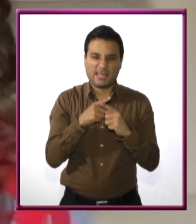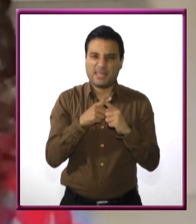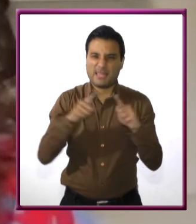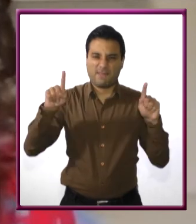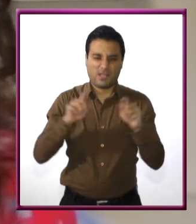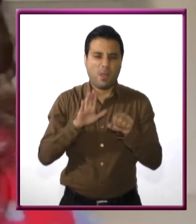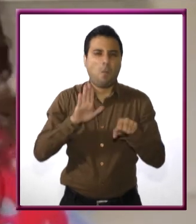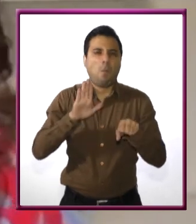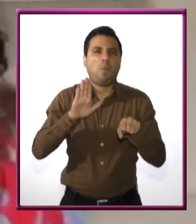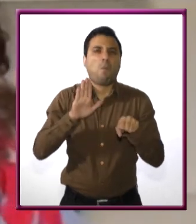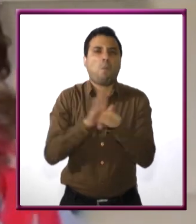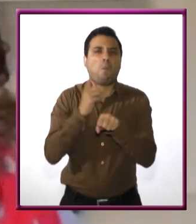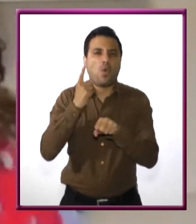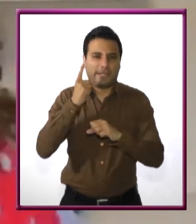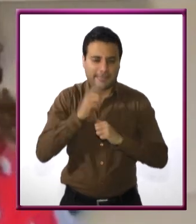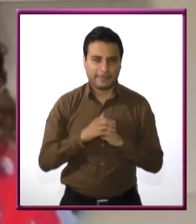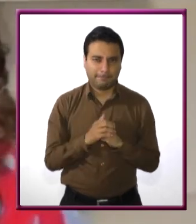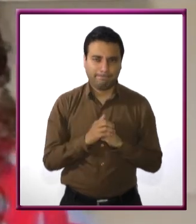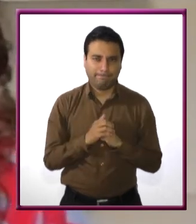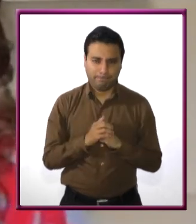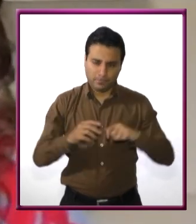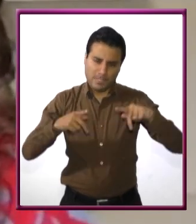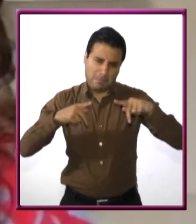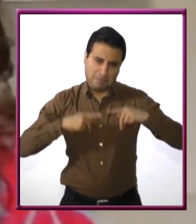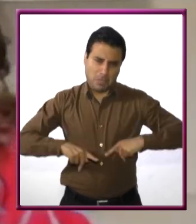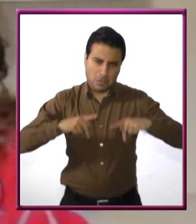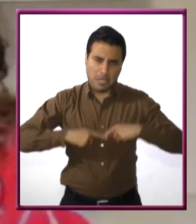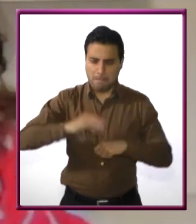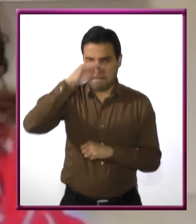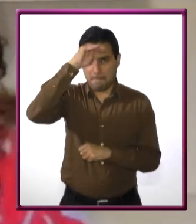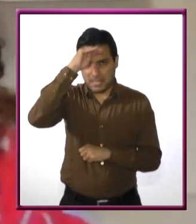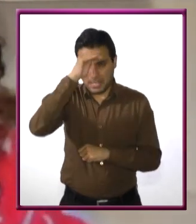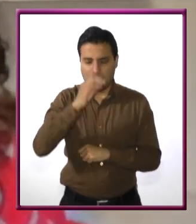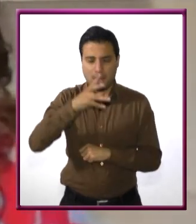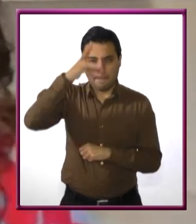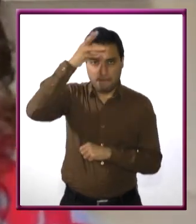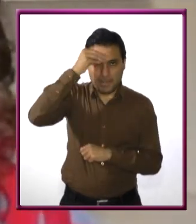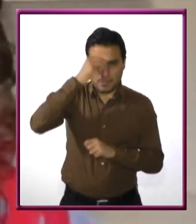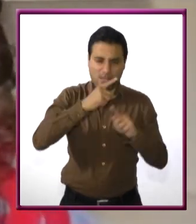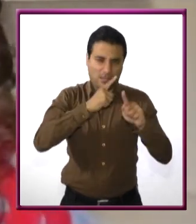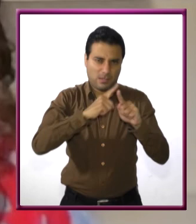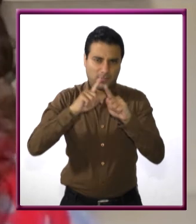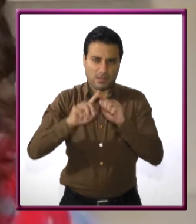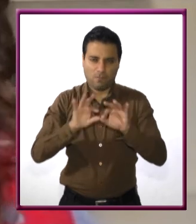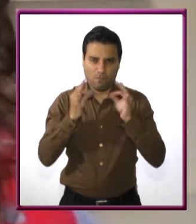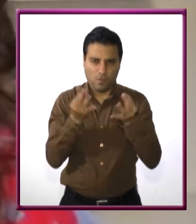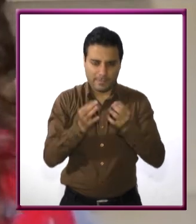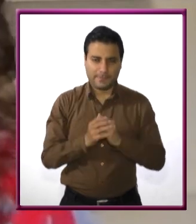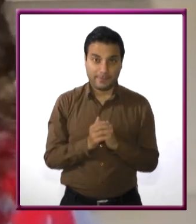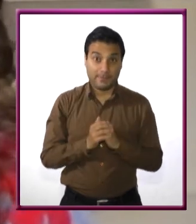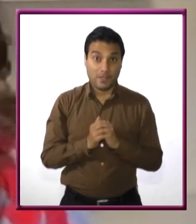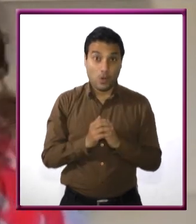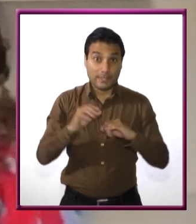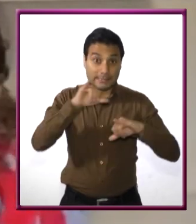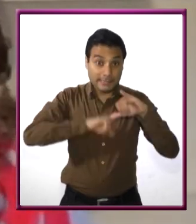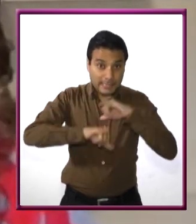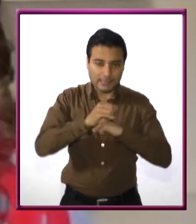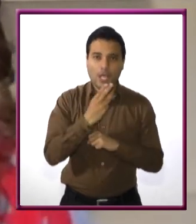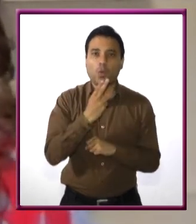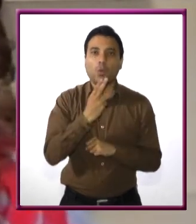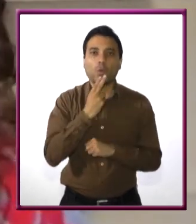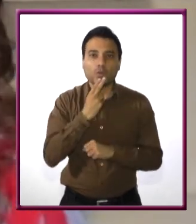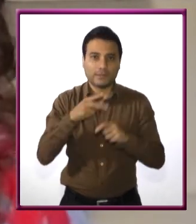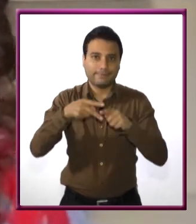ciencia de otras maneras que tenemos los seres humanos de saber, de aprender, es, por un lado, el uso